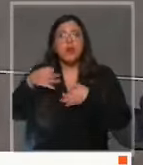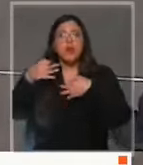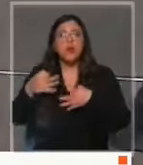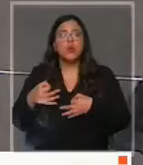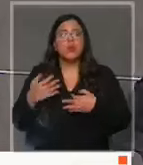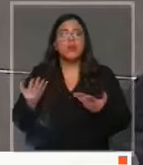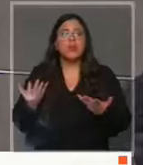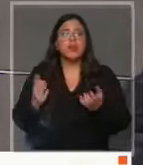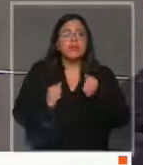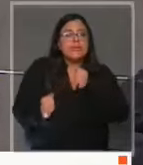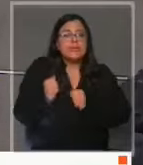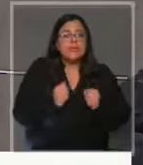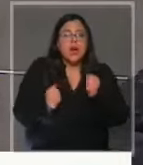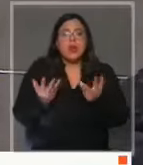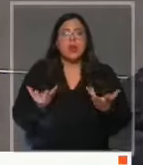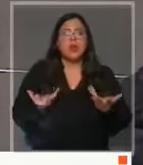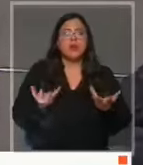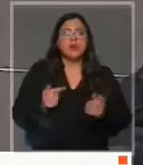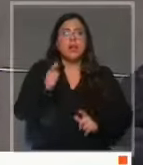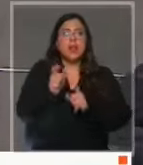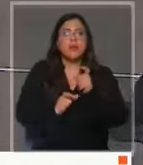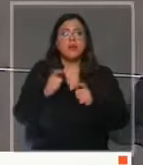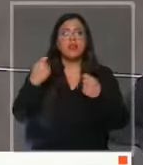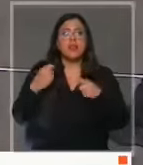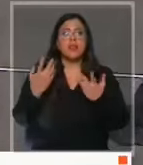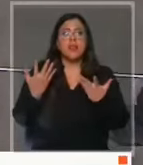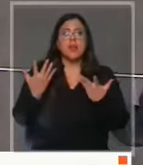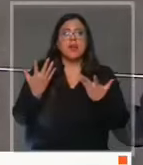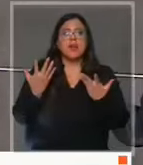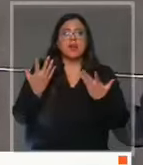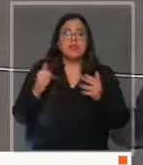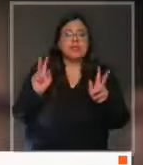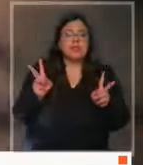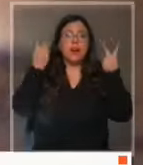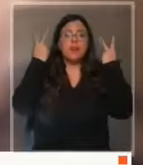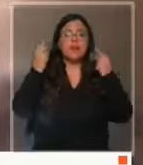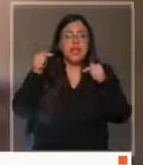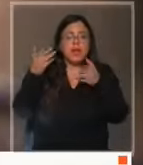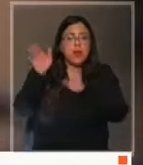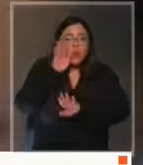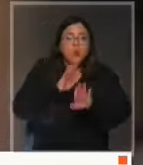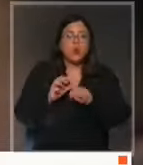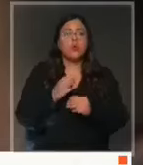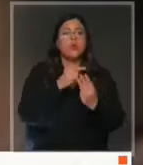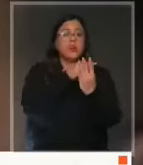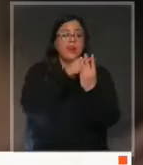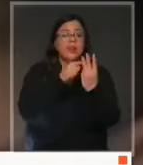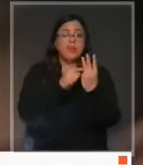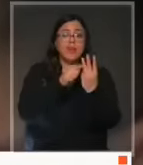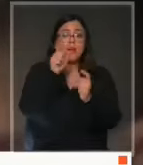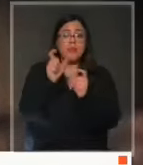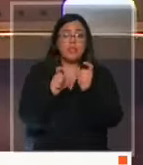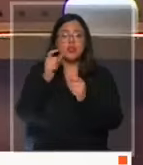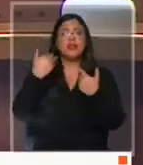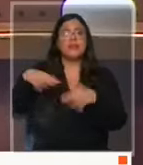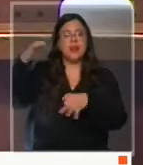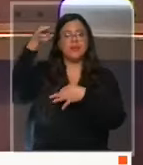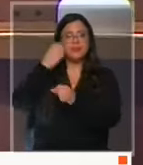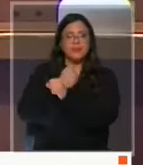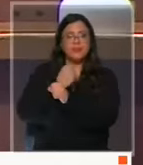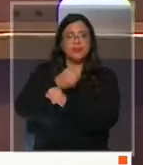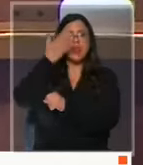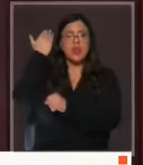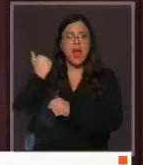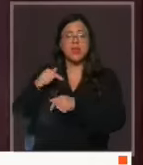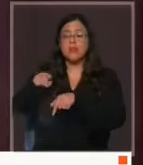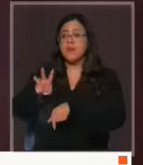el ser humano siempre trata de aferrarse a la vida y es un signo de protección. Tres de los cuatro detenidos tenían antecedentes. Este miércoles